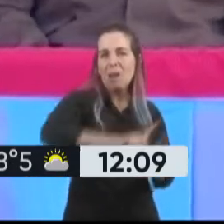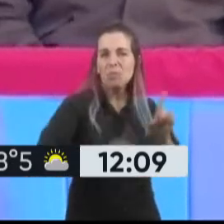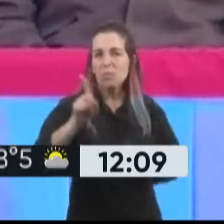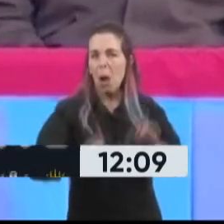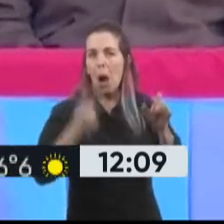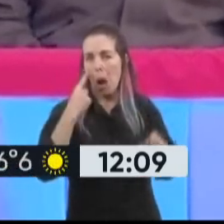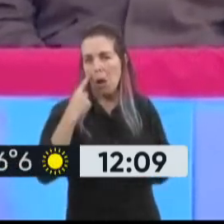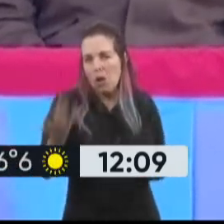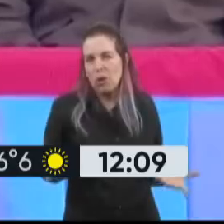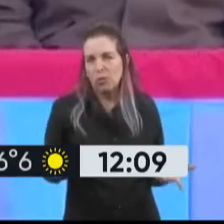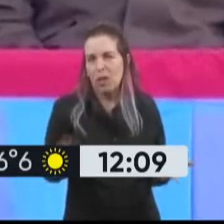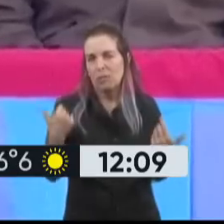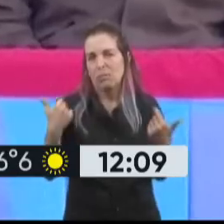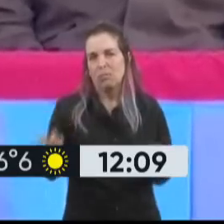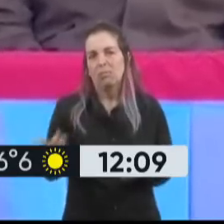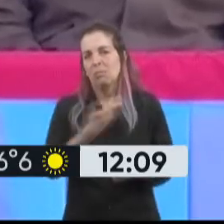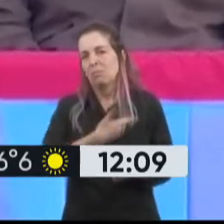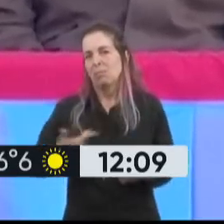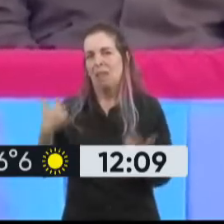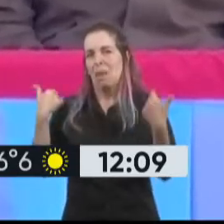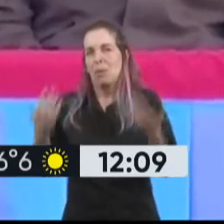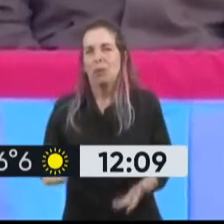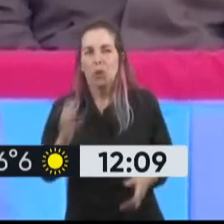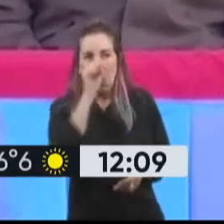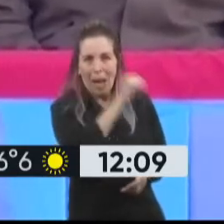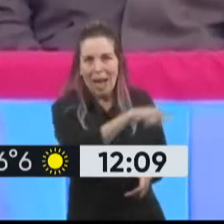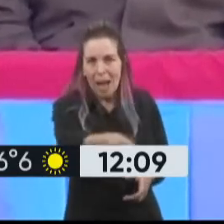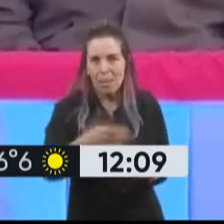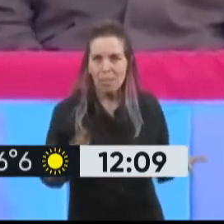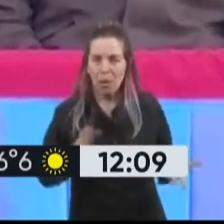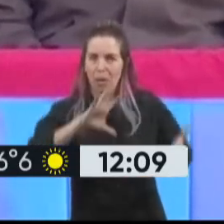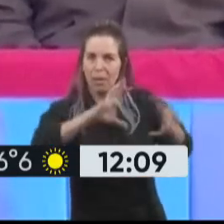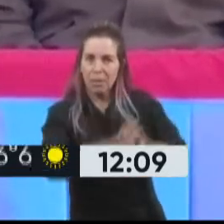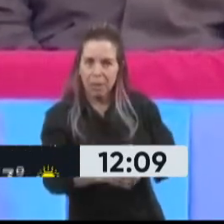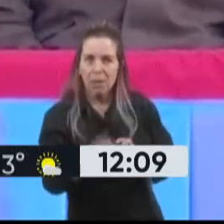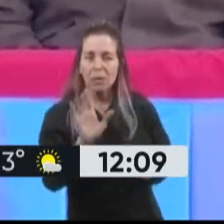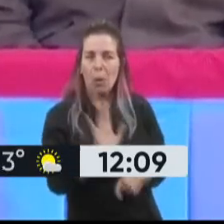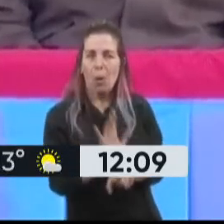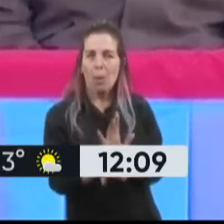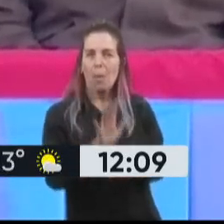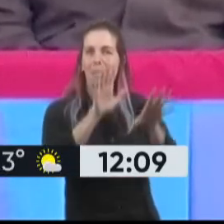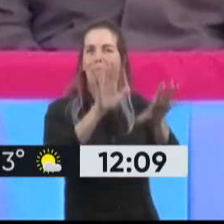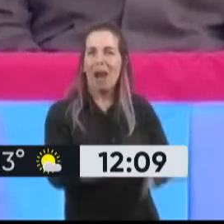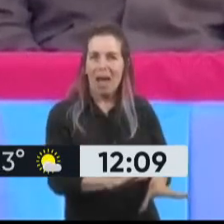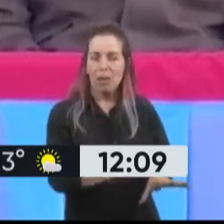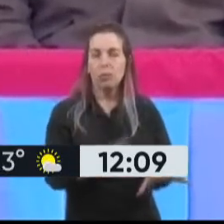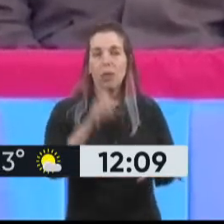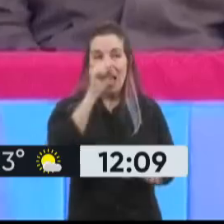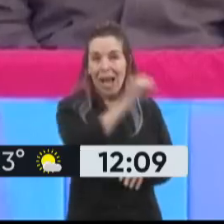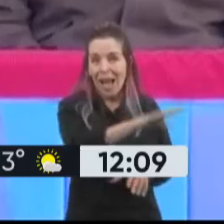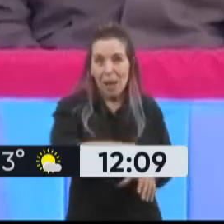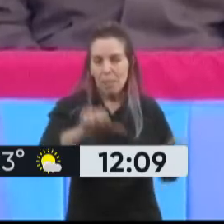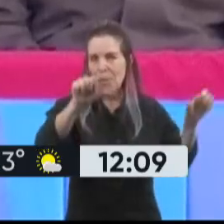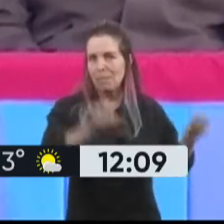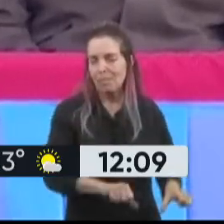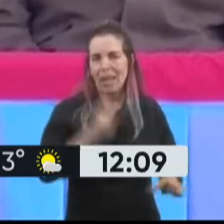los abusos del Estado. Los ataron de manos y los privaron de alcanzar su potencial. Nos dejaron sin campo y sin